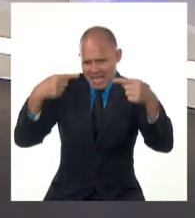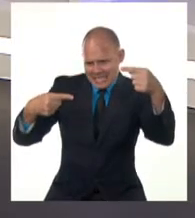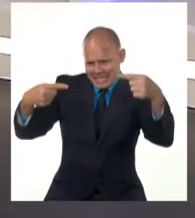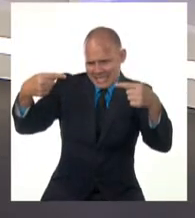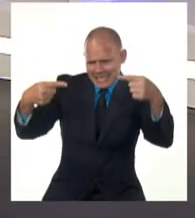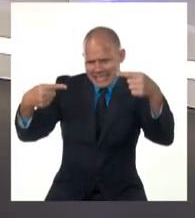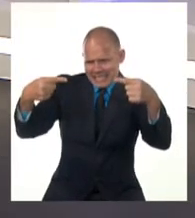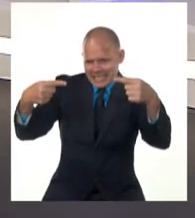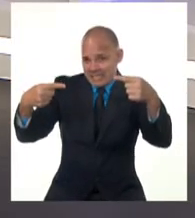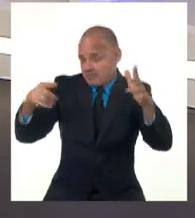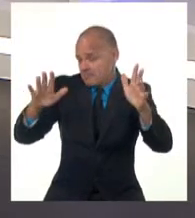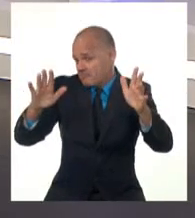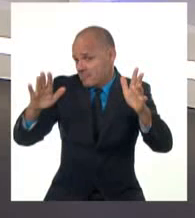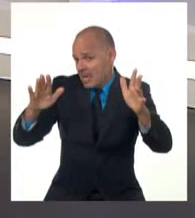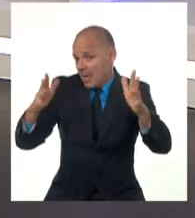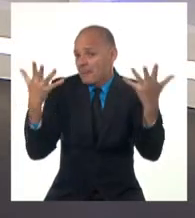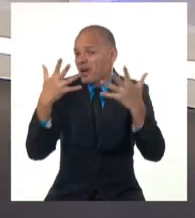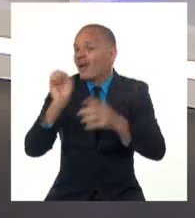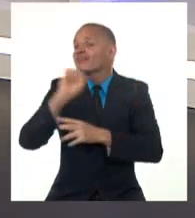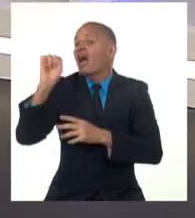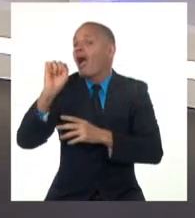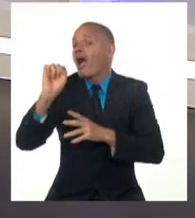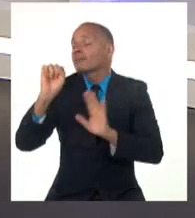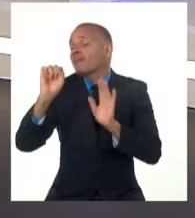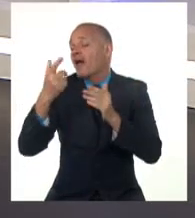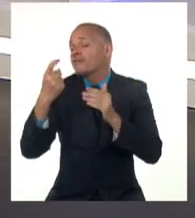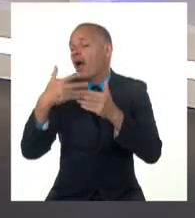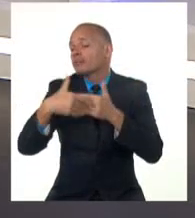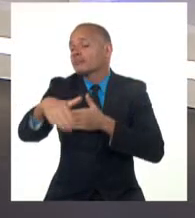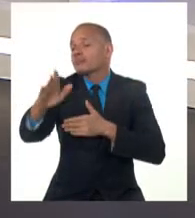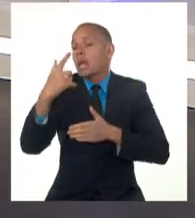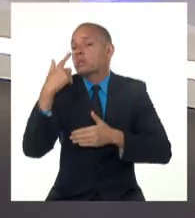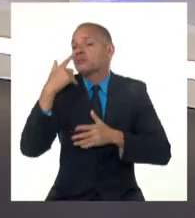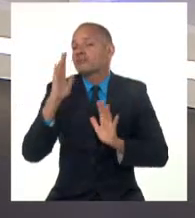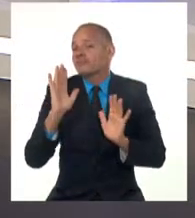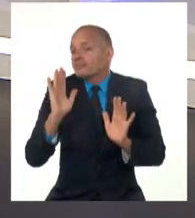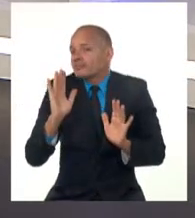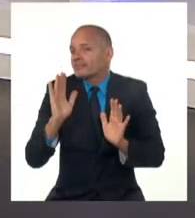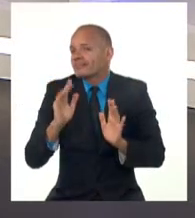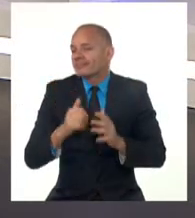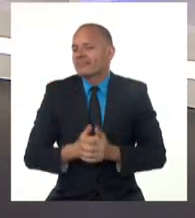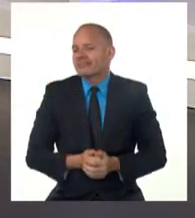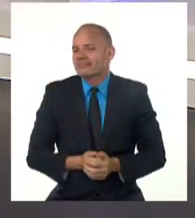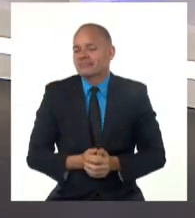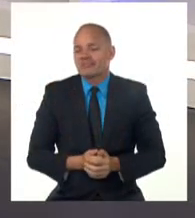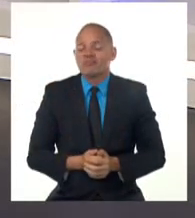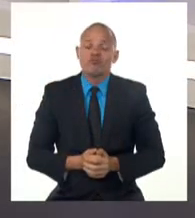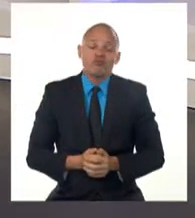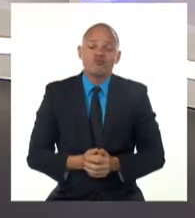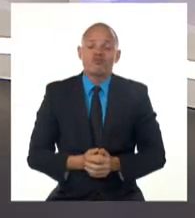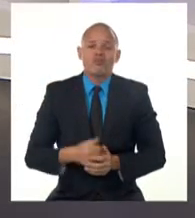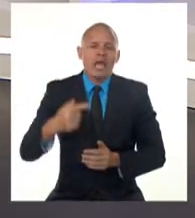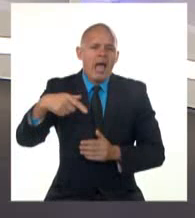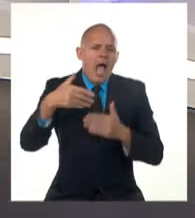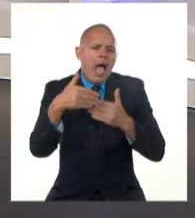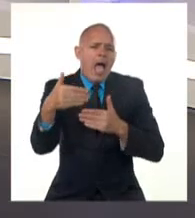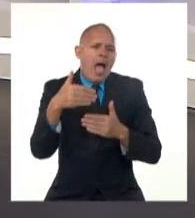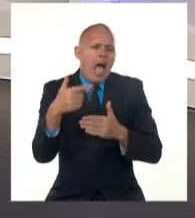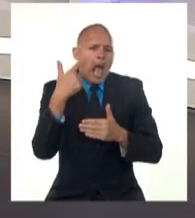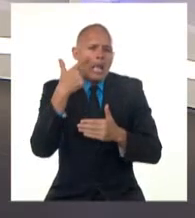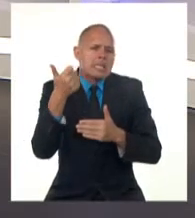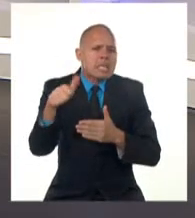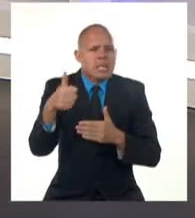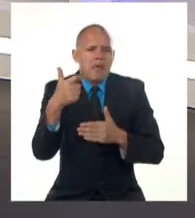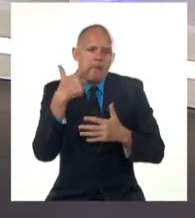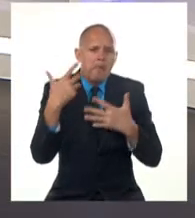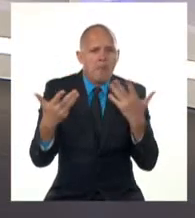camino recorrido, pero falta la otra mitad. Falta la otra mitad. ¿Se avizora difícil esa otra mitad? Bueno, realmente